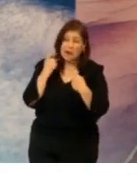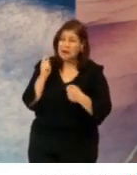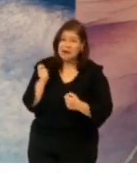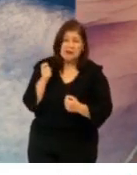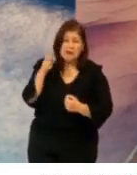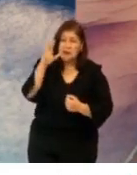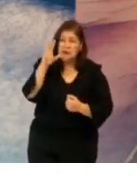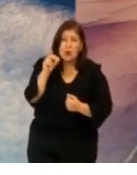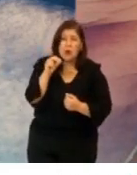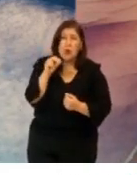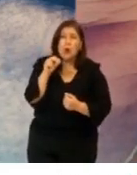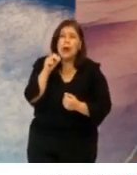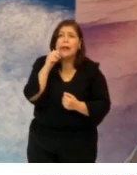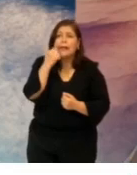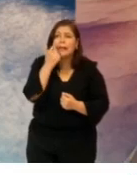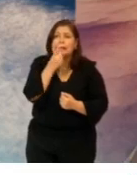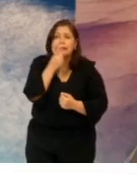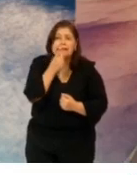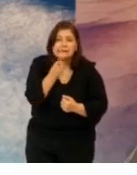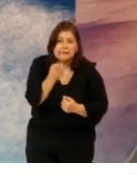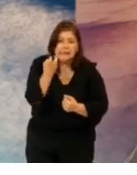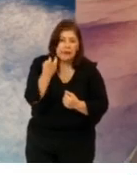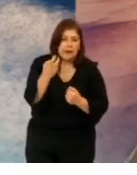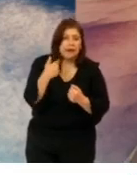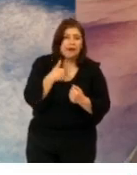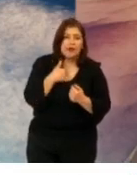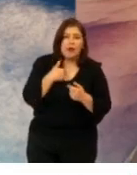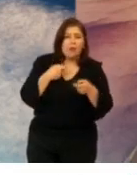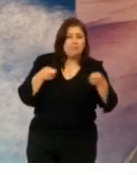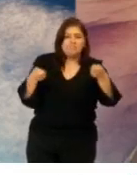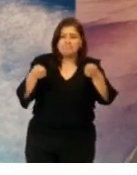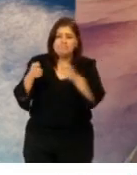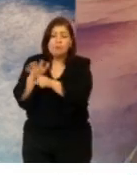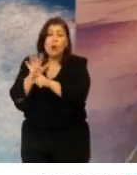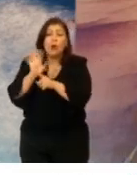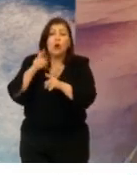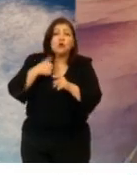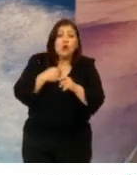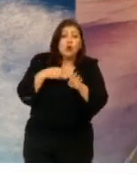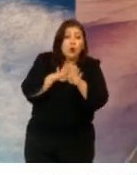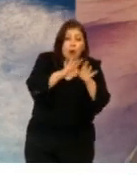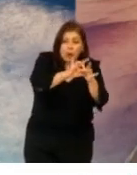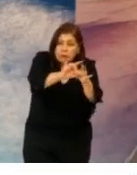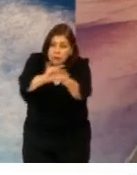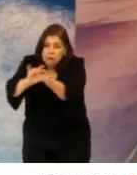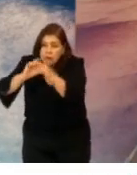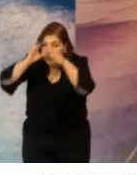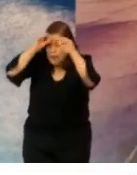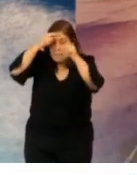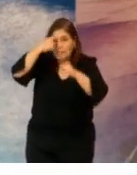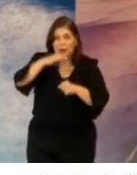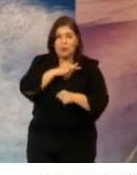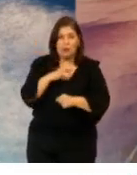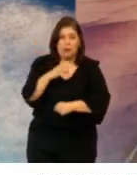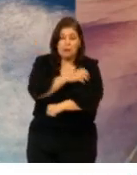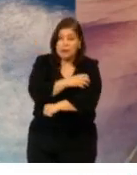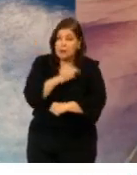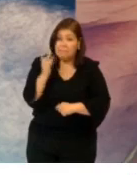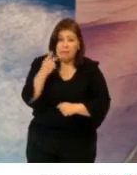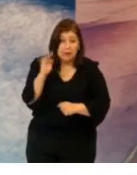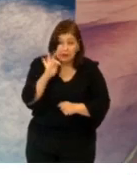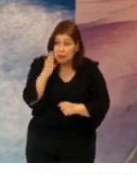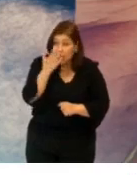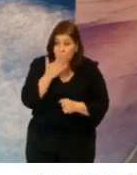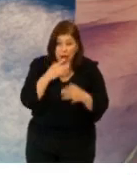poder, sino cómo creo convergencia de intereses para lograr poder. Y eso no se puede hacer si no hay convergencia de